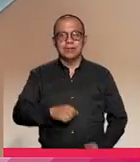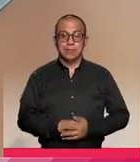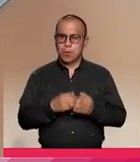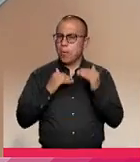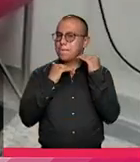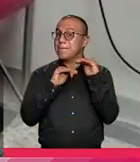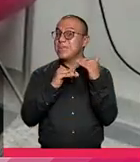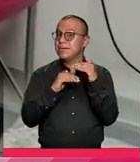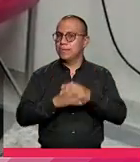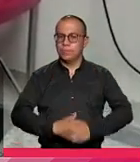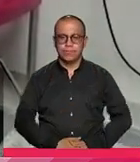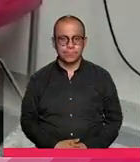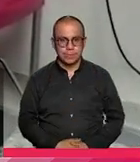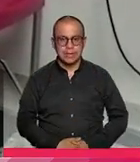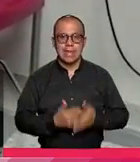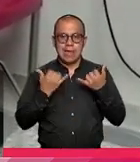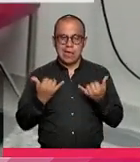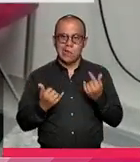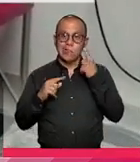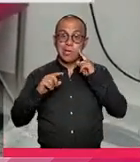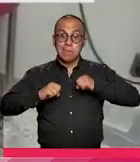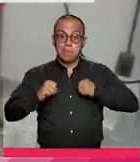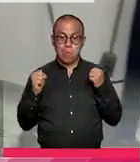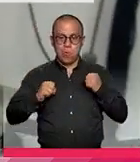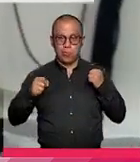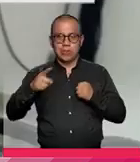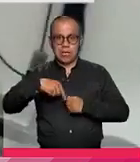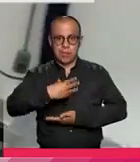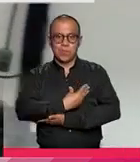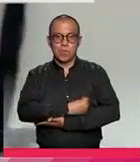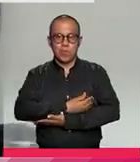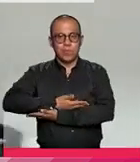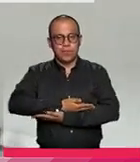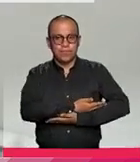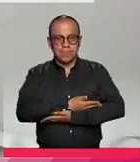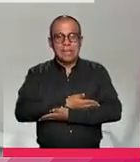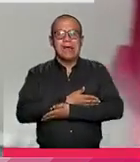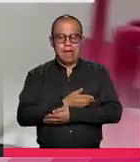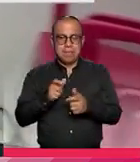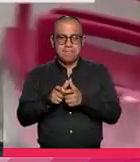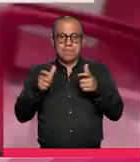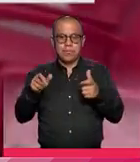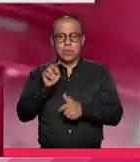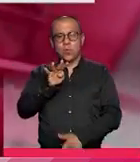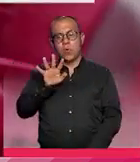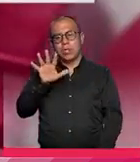como mínimo. Sin embargo, en Bogotá la lactancia exclusiva llega al